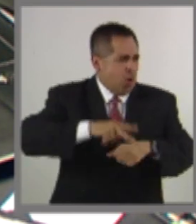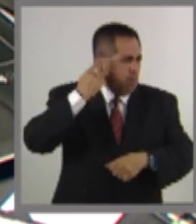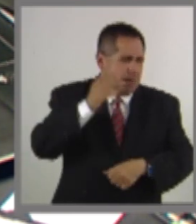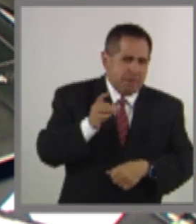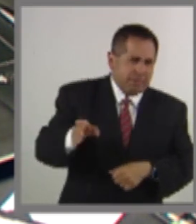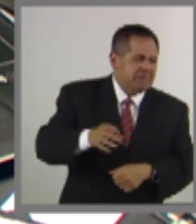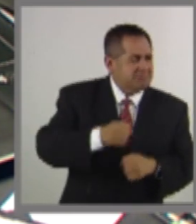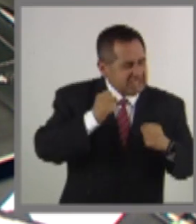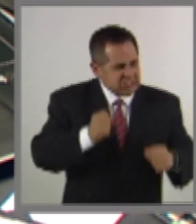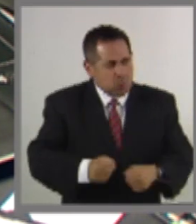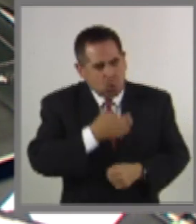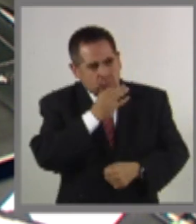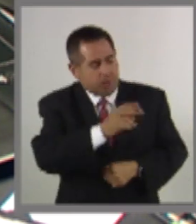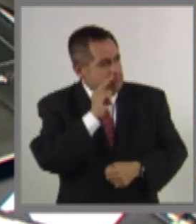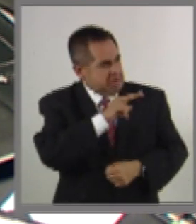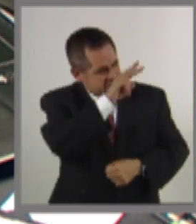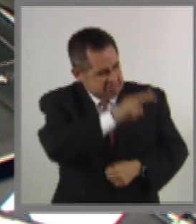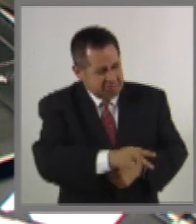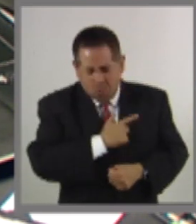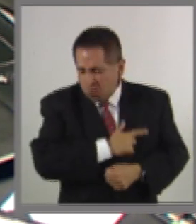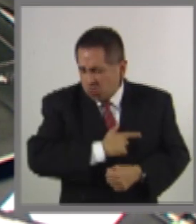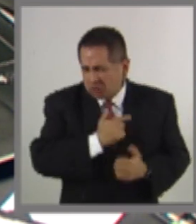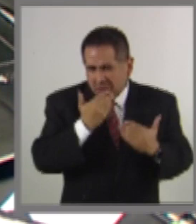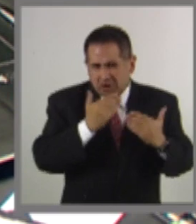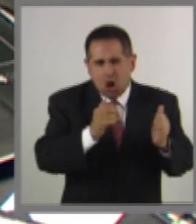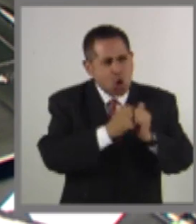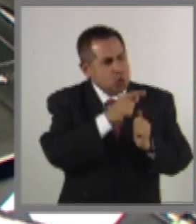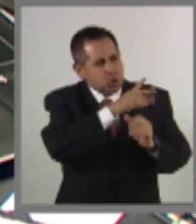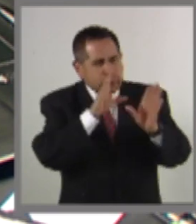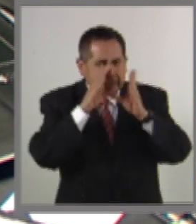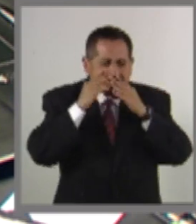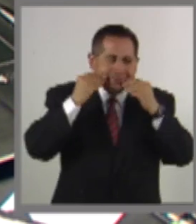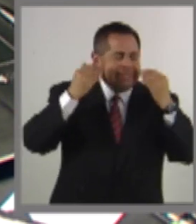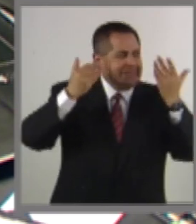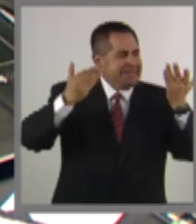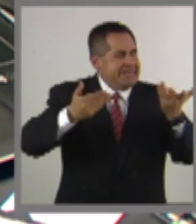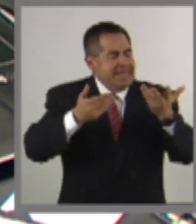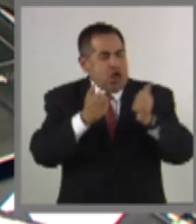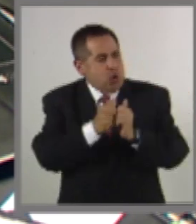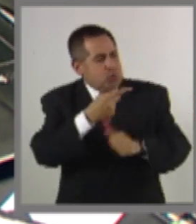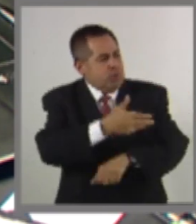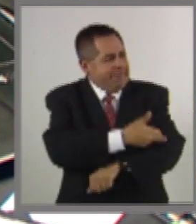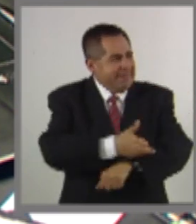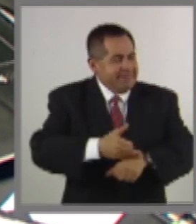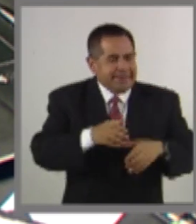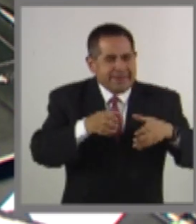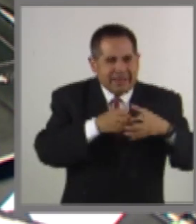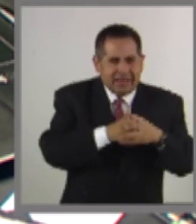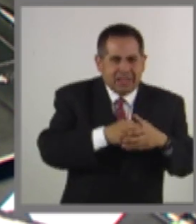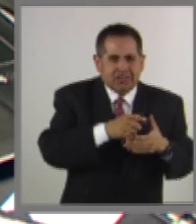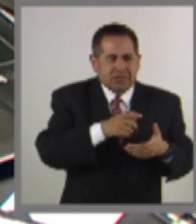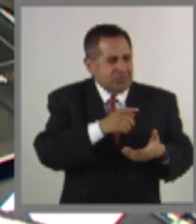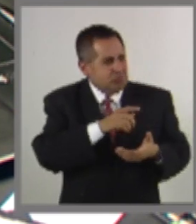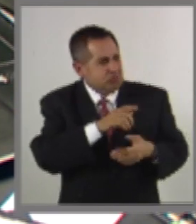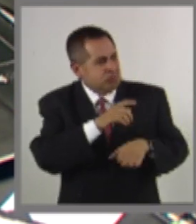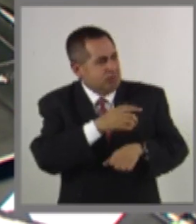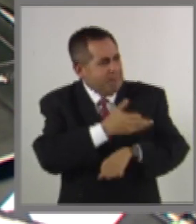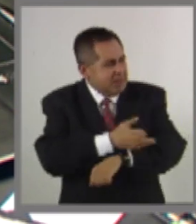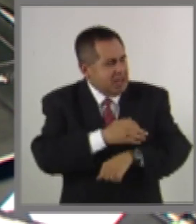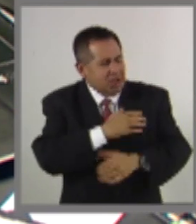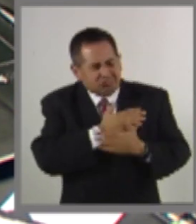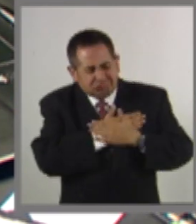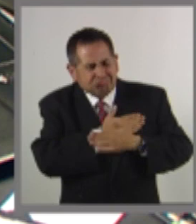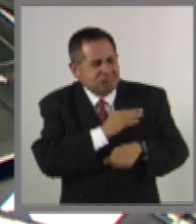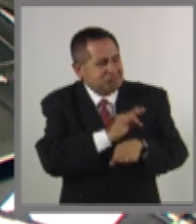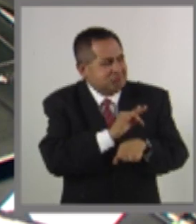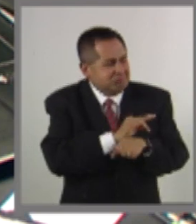me da mucho gusto verte como siempre, con tu sonrisa, al lado de tu familia, que te aman, que te protegen, y al lado